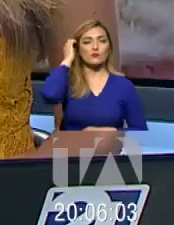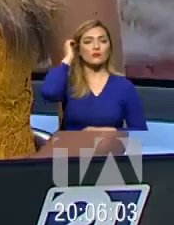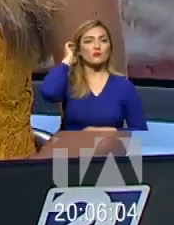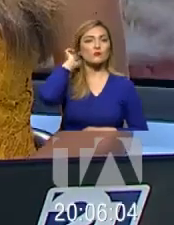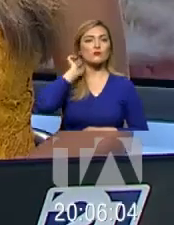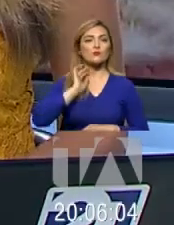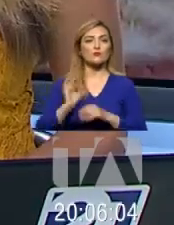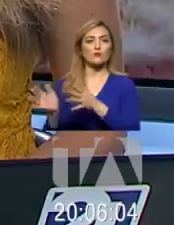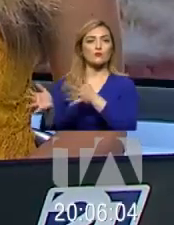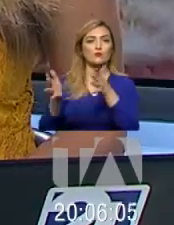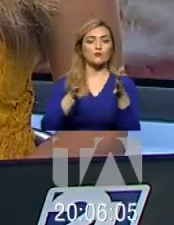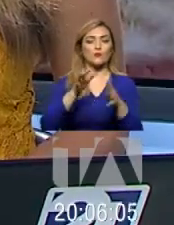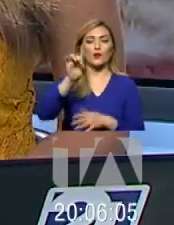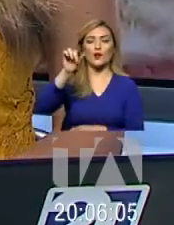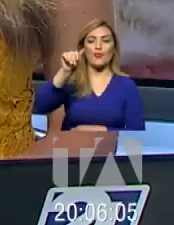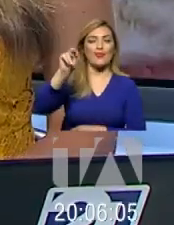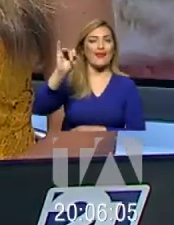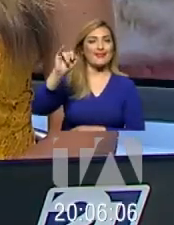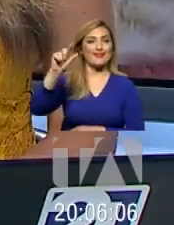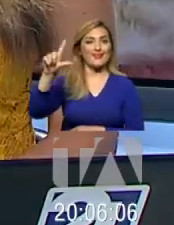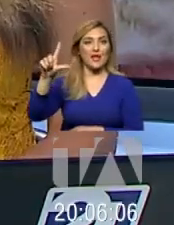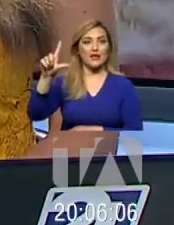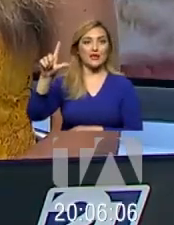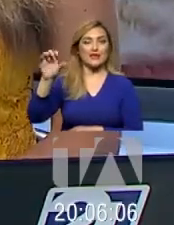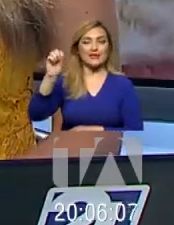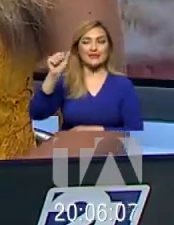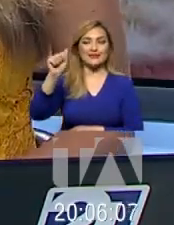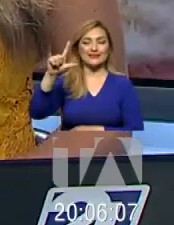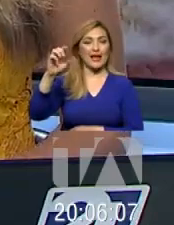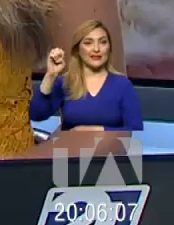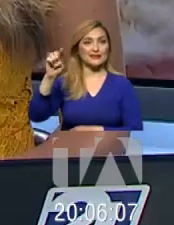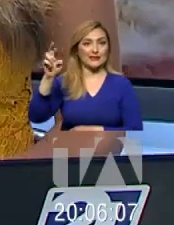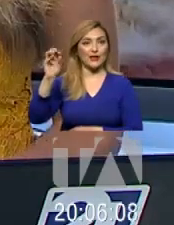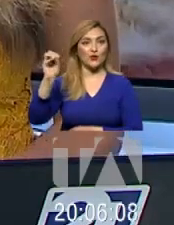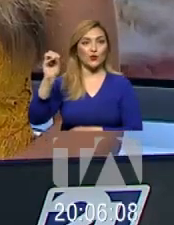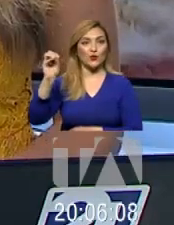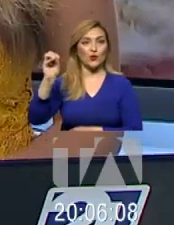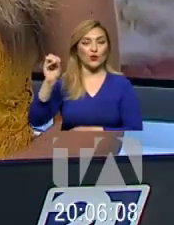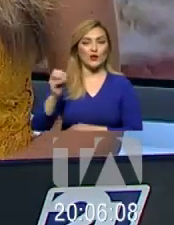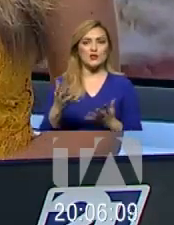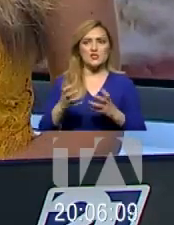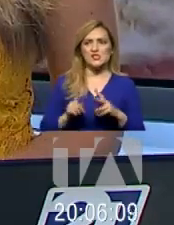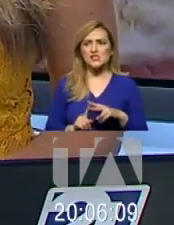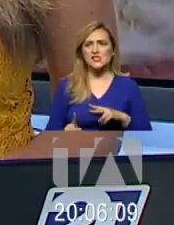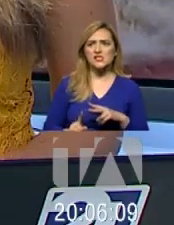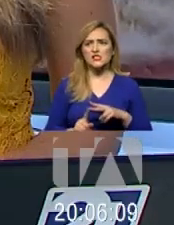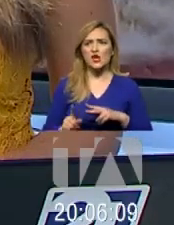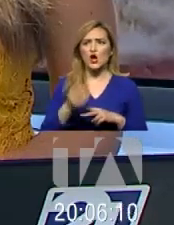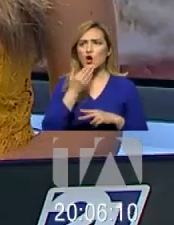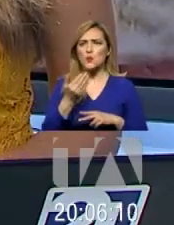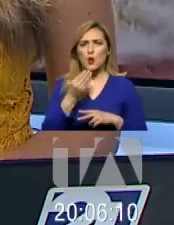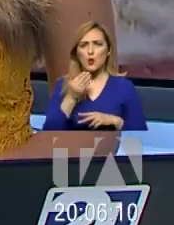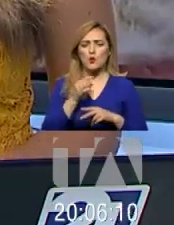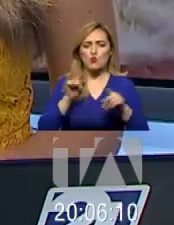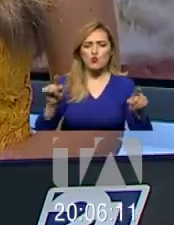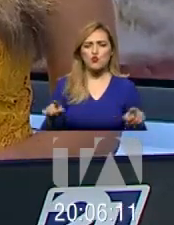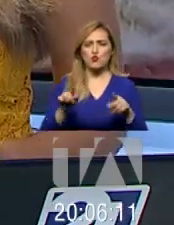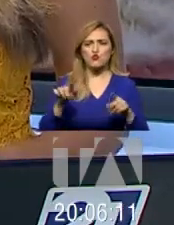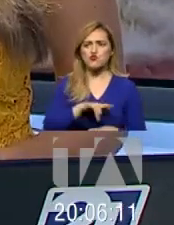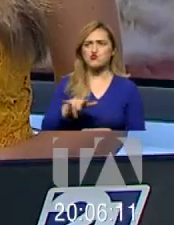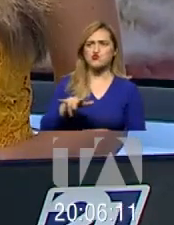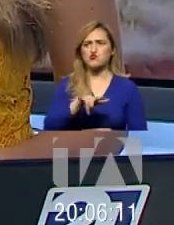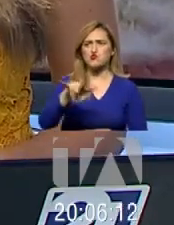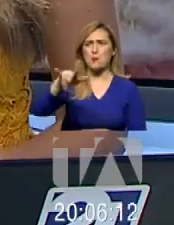Y justamente Daniel Salcedo, buscando huir del país, resultó herido en un accidente de una avioneta propiedad de Alfredo Adún.